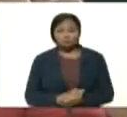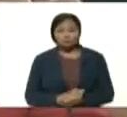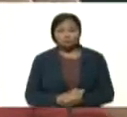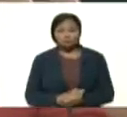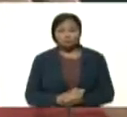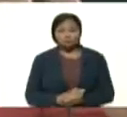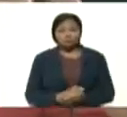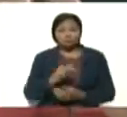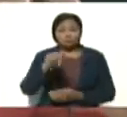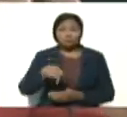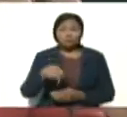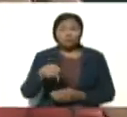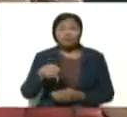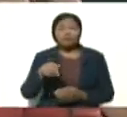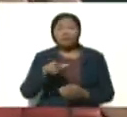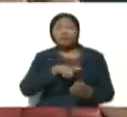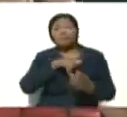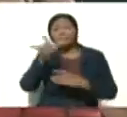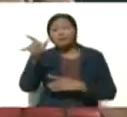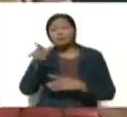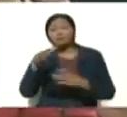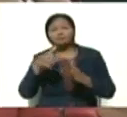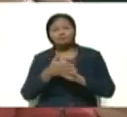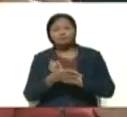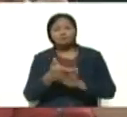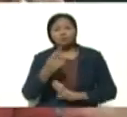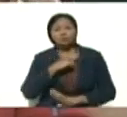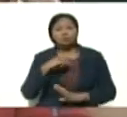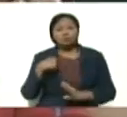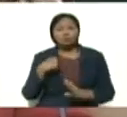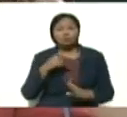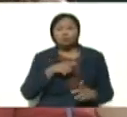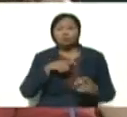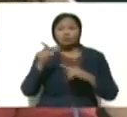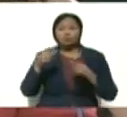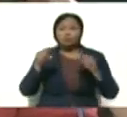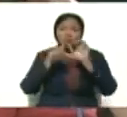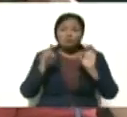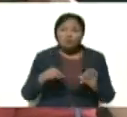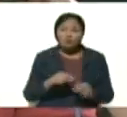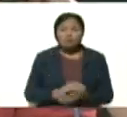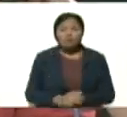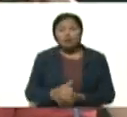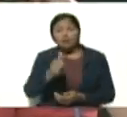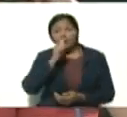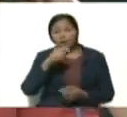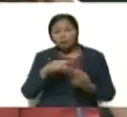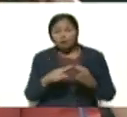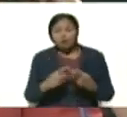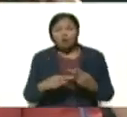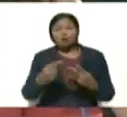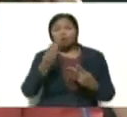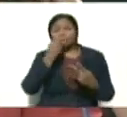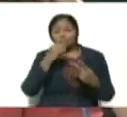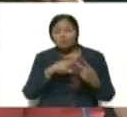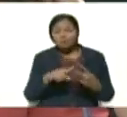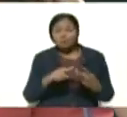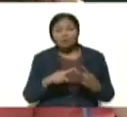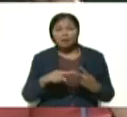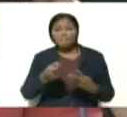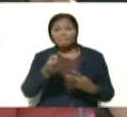En este embarque estamos llevando agua, alimentos,